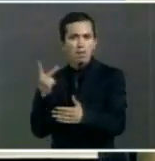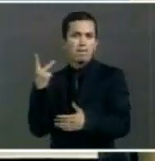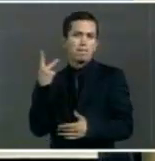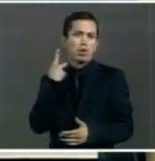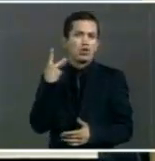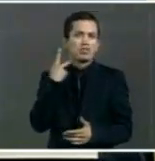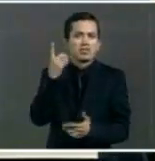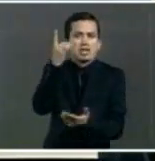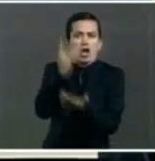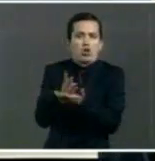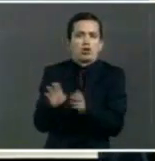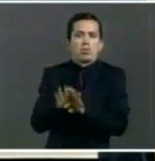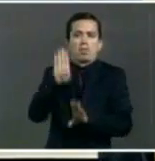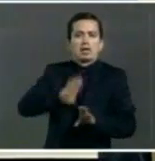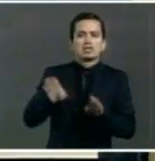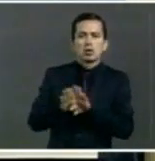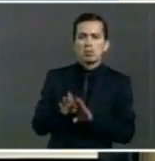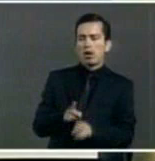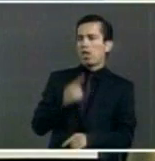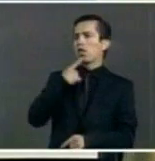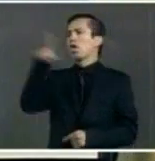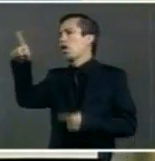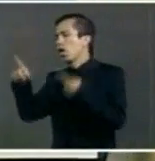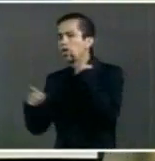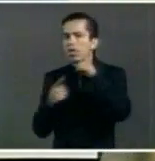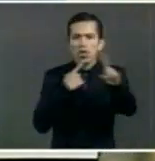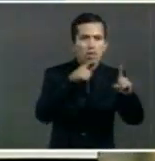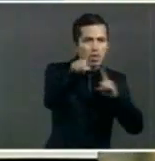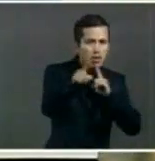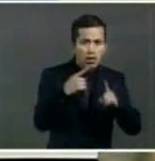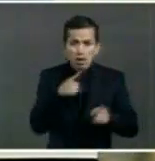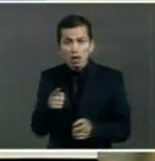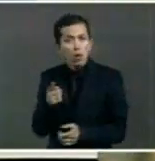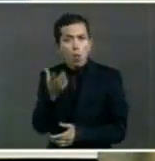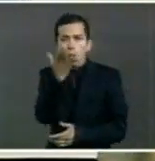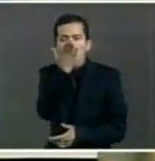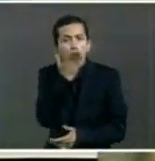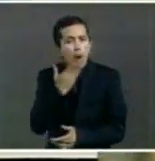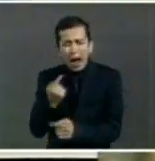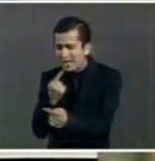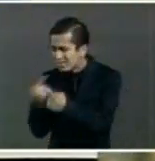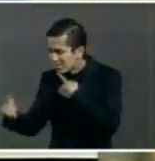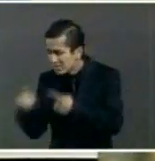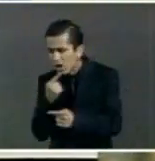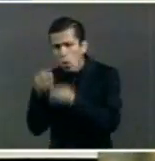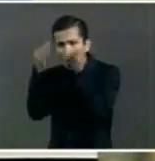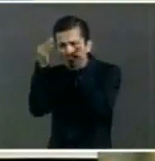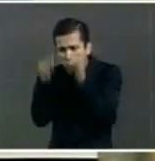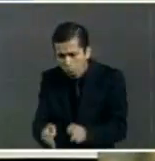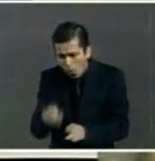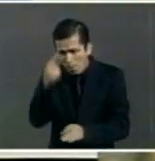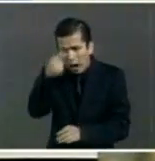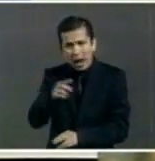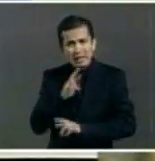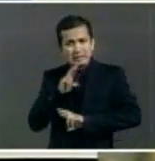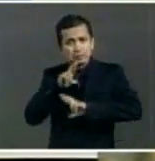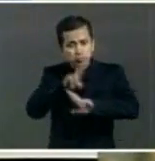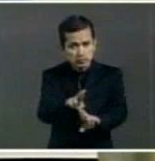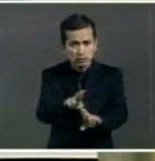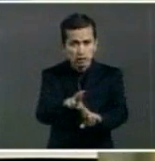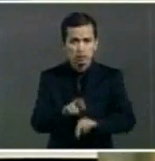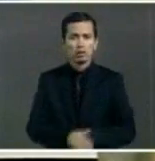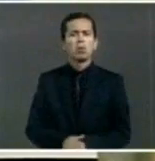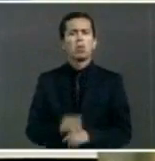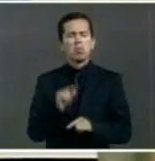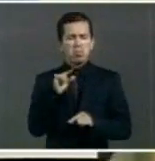de acusaciones o reproches sin un diálogo constructivo que genere resultados. Poco a poco se ha abierto